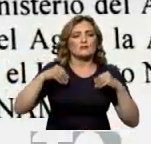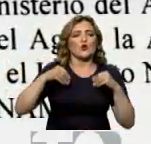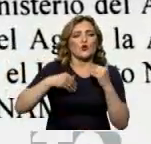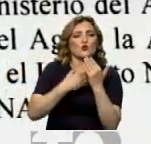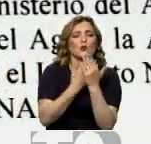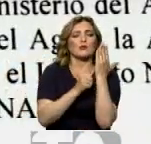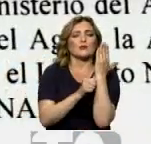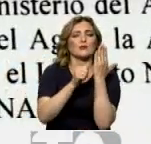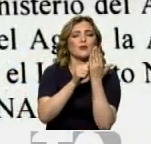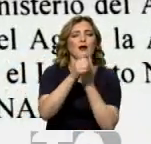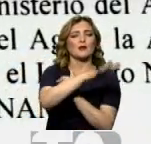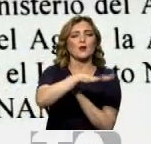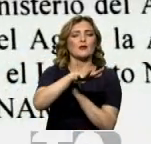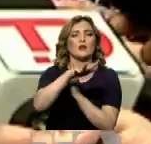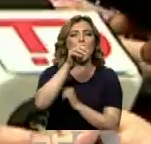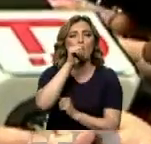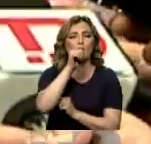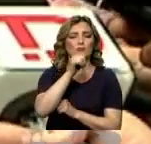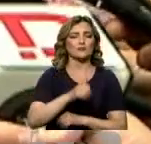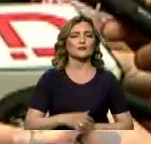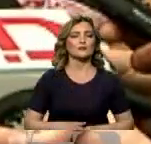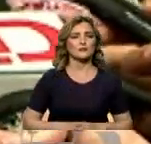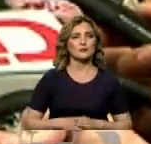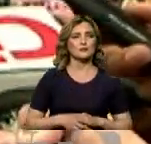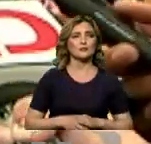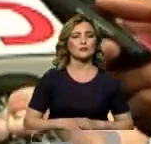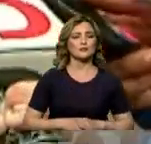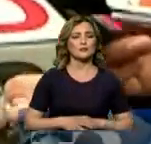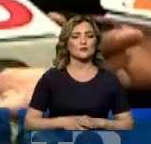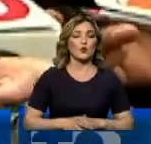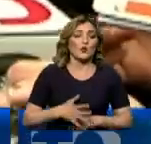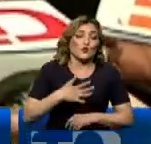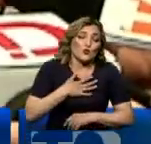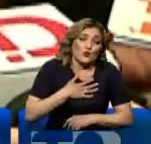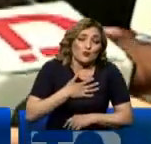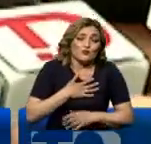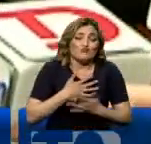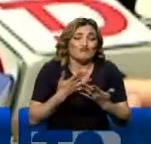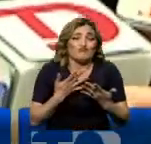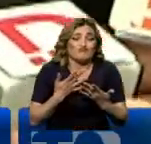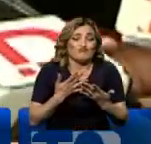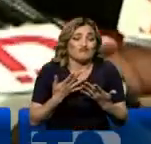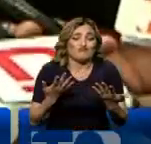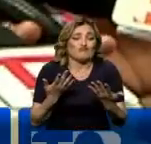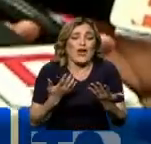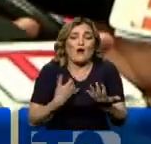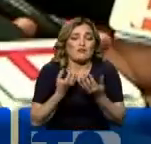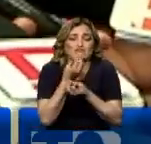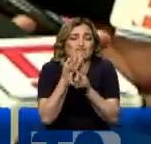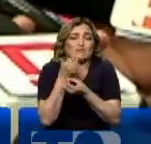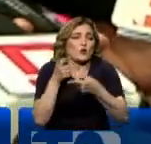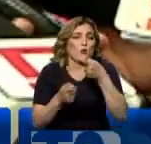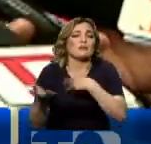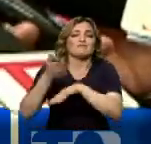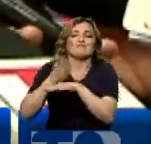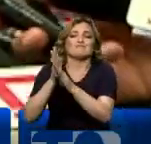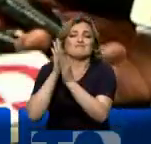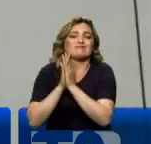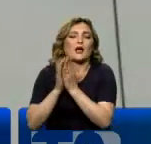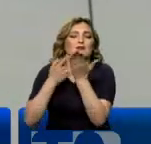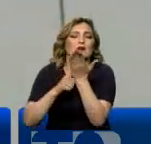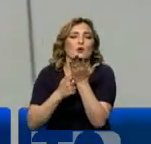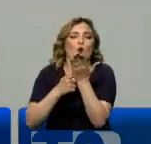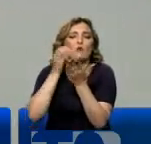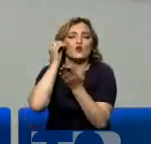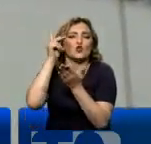nuevo Ministerio del Ambiente y Agua. Mire, no soy yo este momento para decirle, voy a pedir un análisis y un criterio jurídico para poderle responder esa